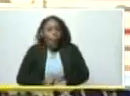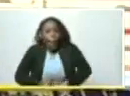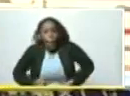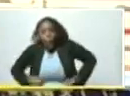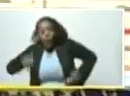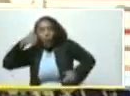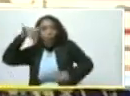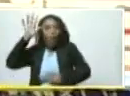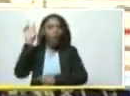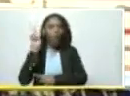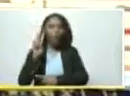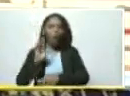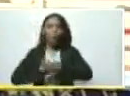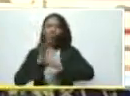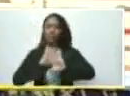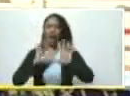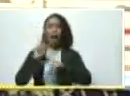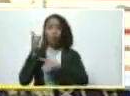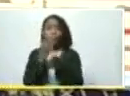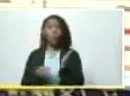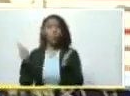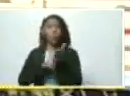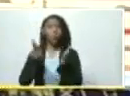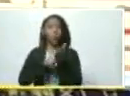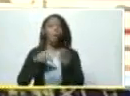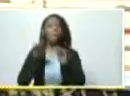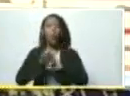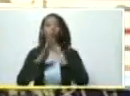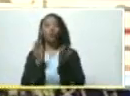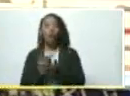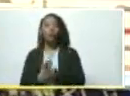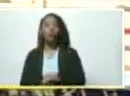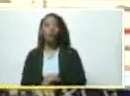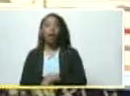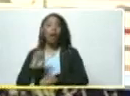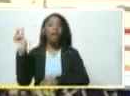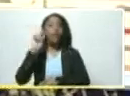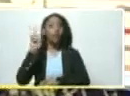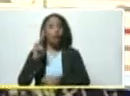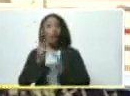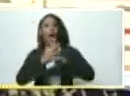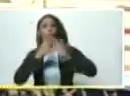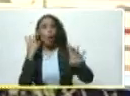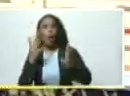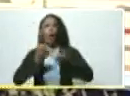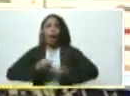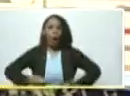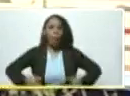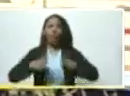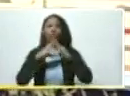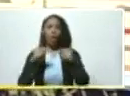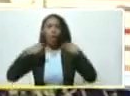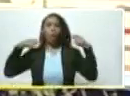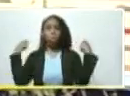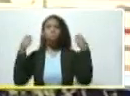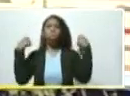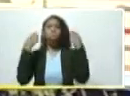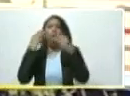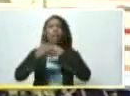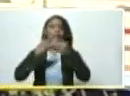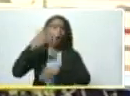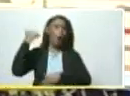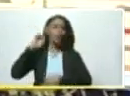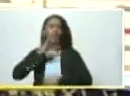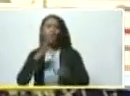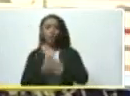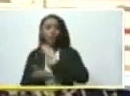Venezuela, porque ya ellos lo repetían en el mundo. Venezuela, las colas, el hambre y toda la campaña que hicieron contra